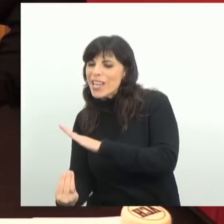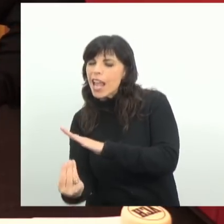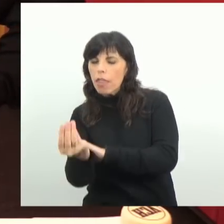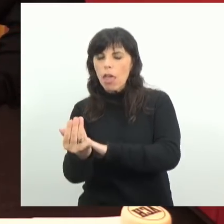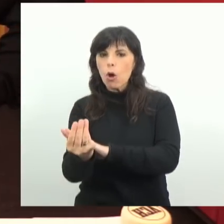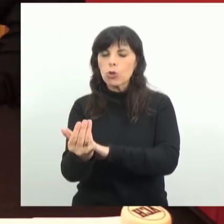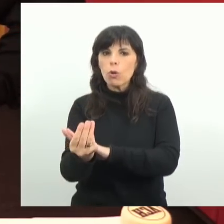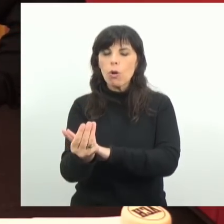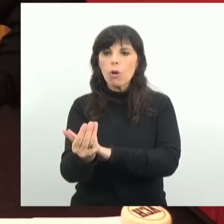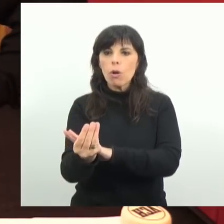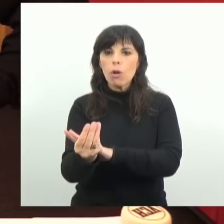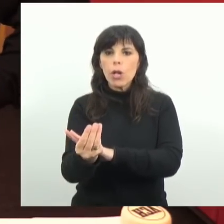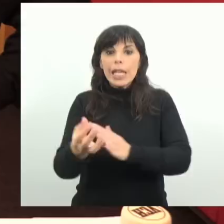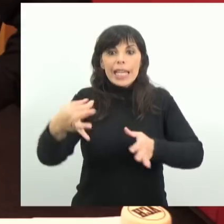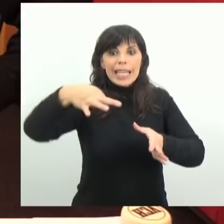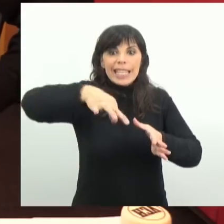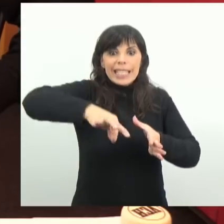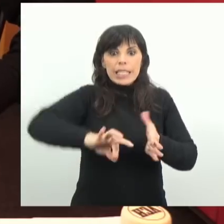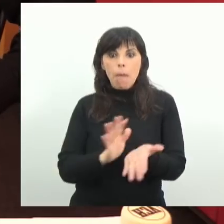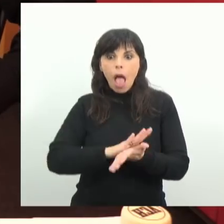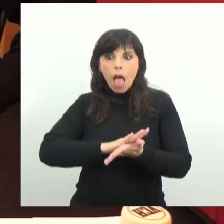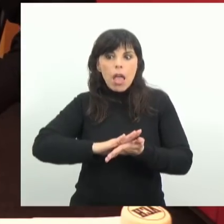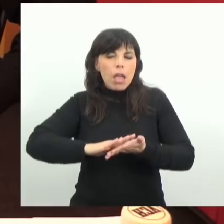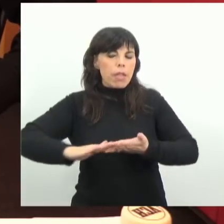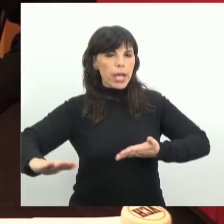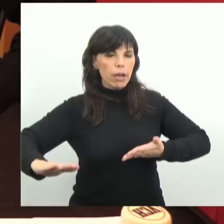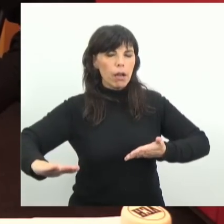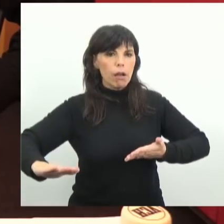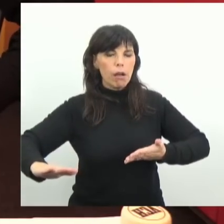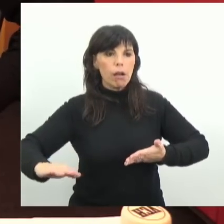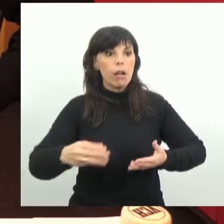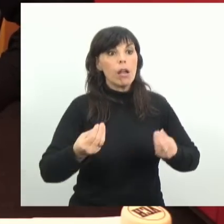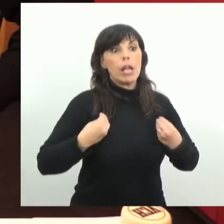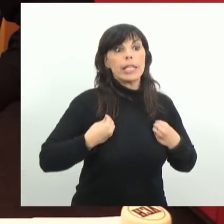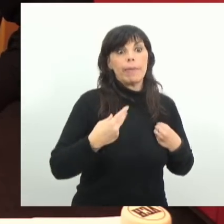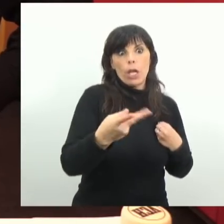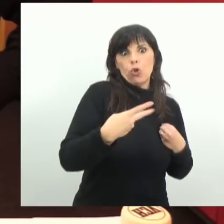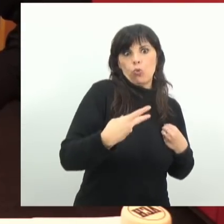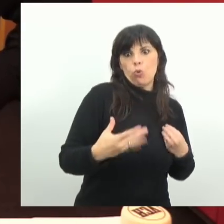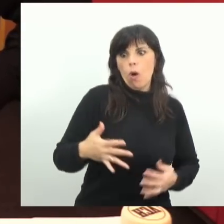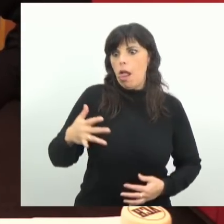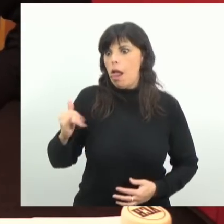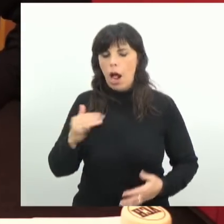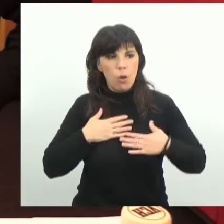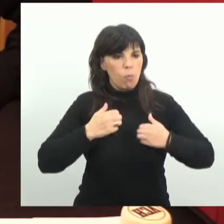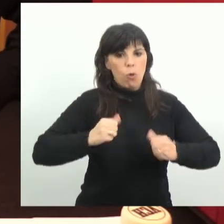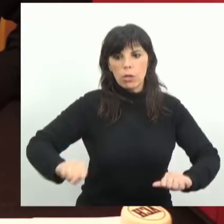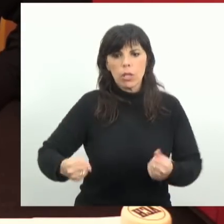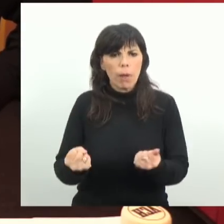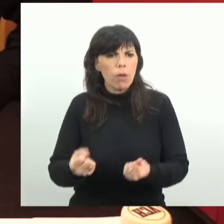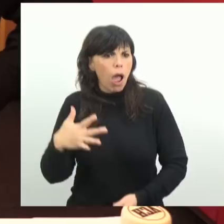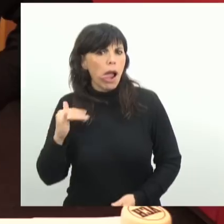semilla incorruptible. Esa vida que tú y yo tenemos, ese poder, esa salvación.